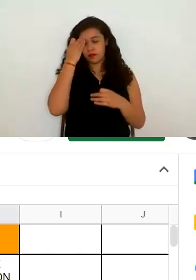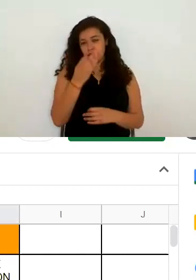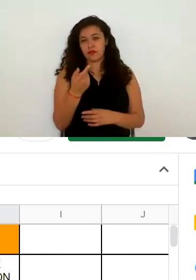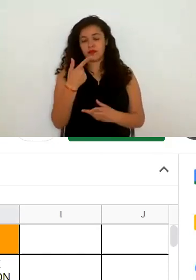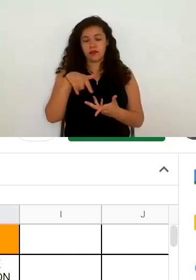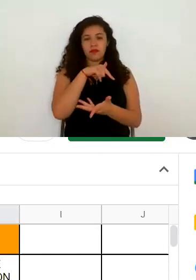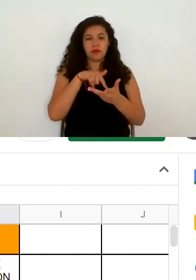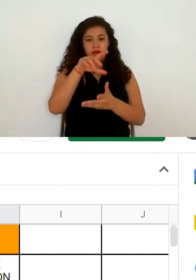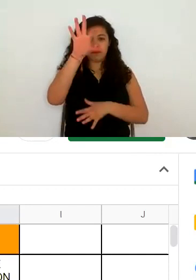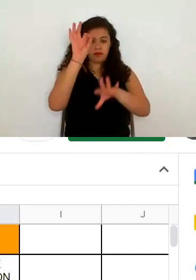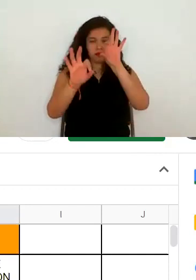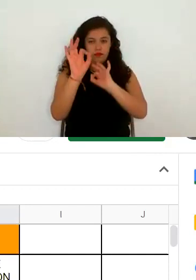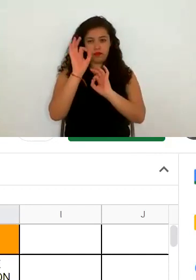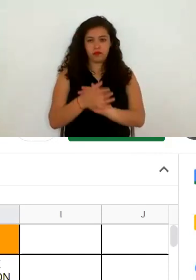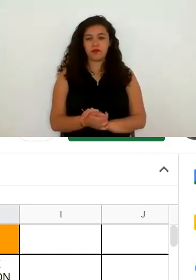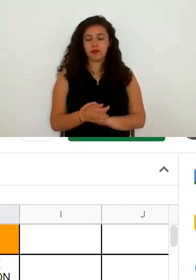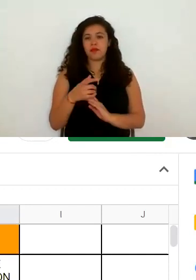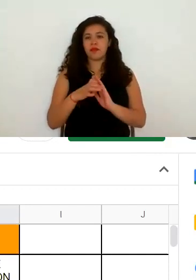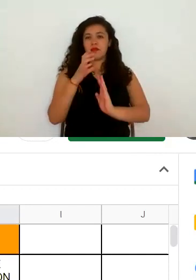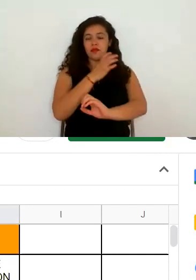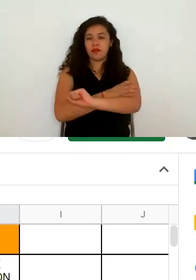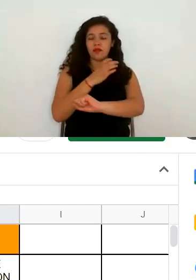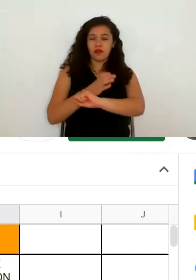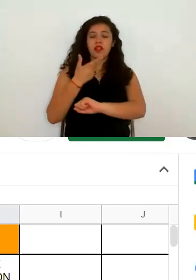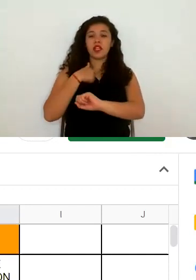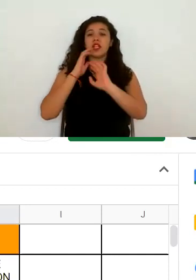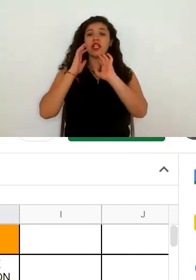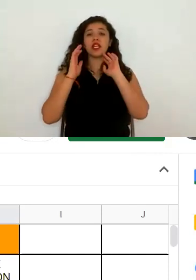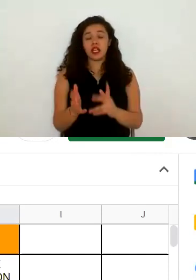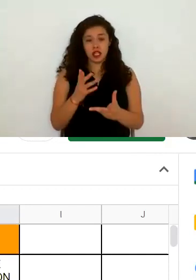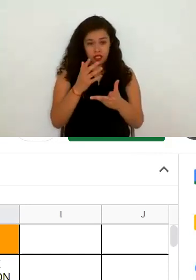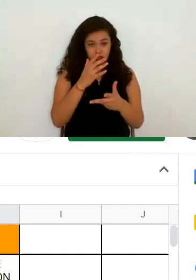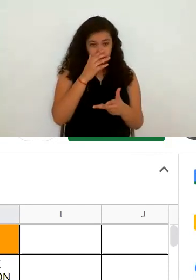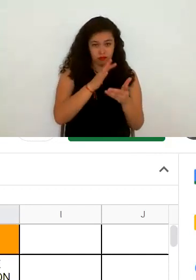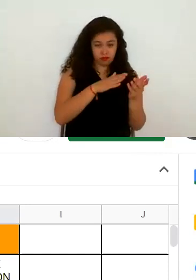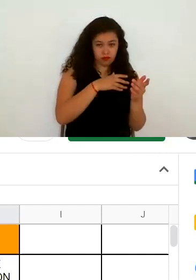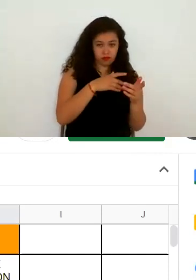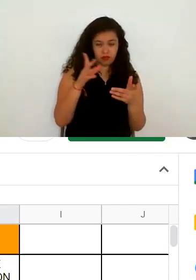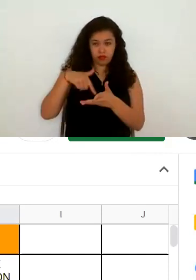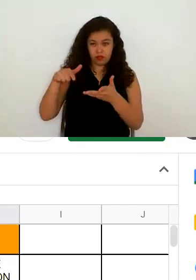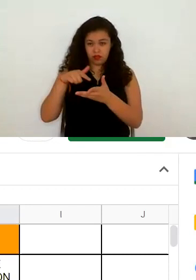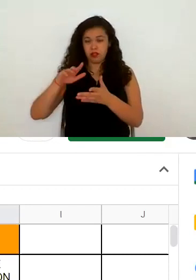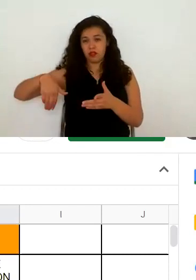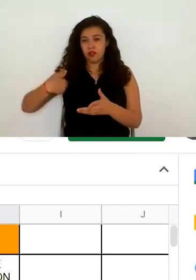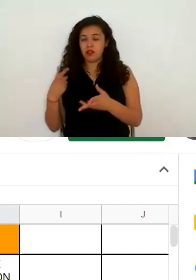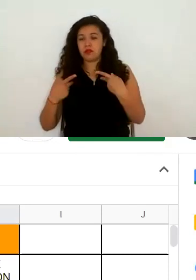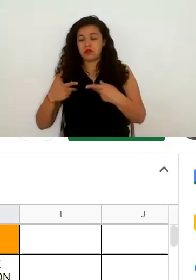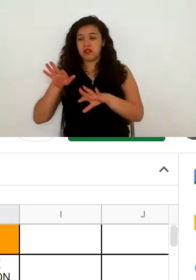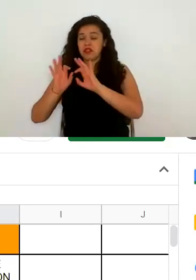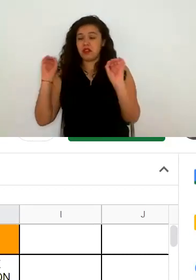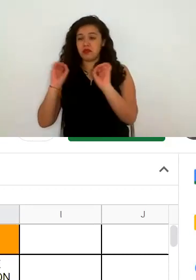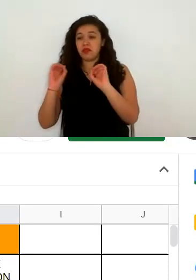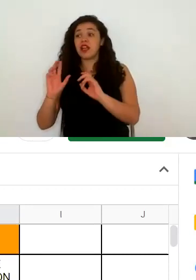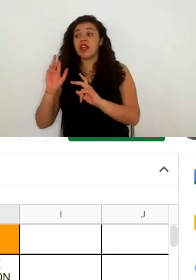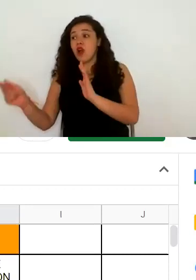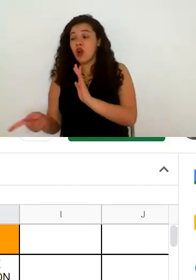expediente. Por ejemplo, la compañera que preguntó, si ya estaba un expediente en el archivo de concentración porque ya no trabajaba en la institución y se